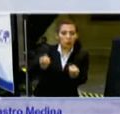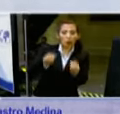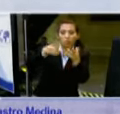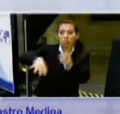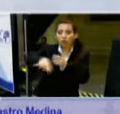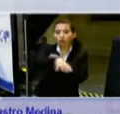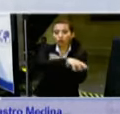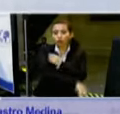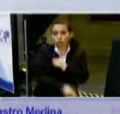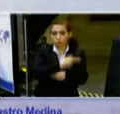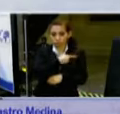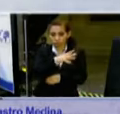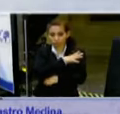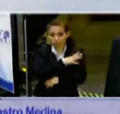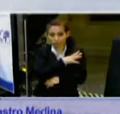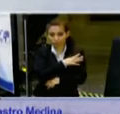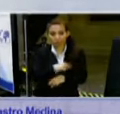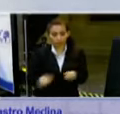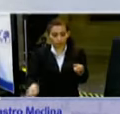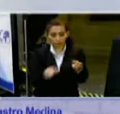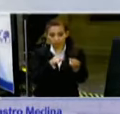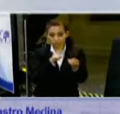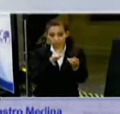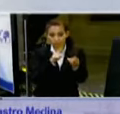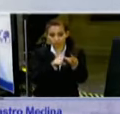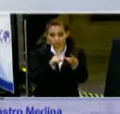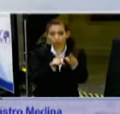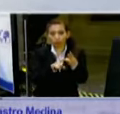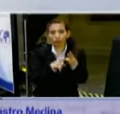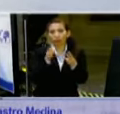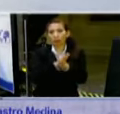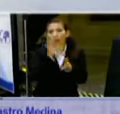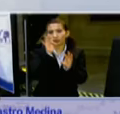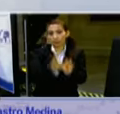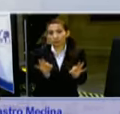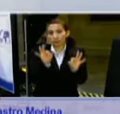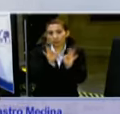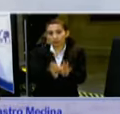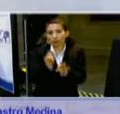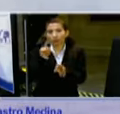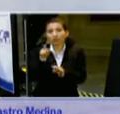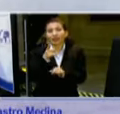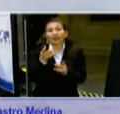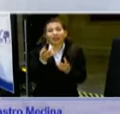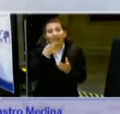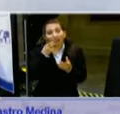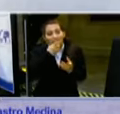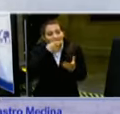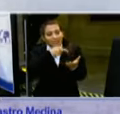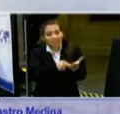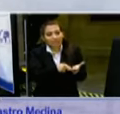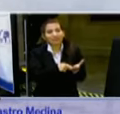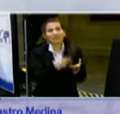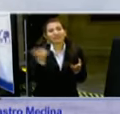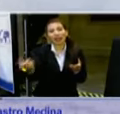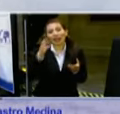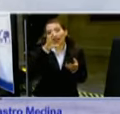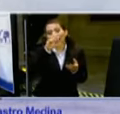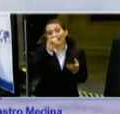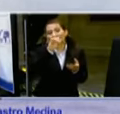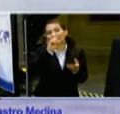novedoso. Y el tercer elemento, digamos, que es el elemento más sustantivo, donde habla, digamos, el canciller